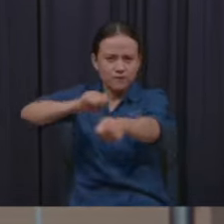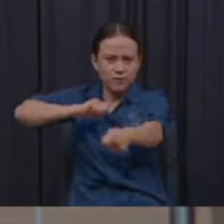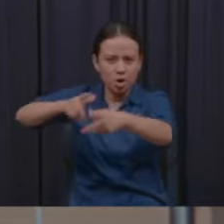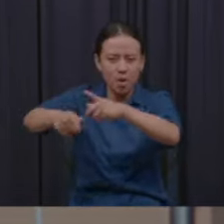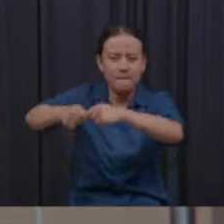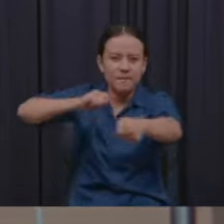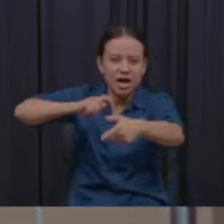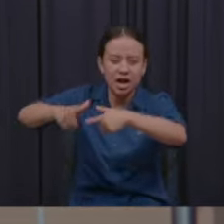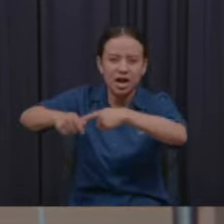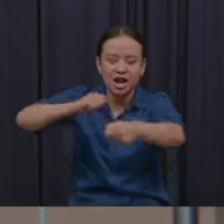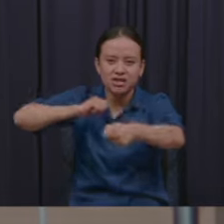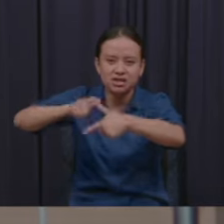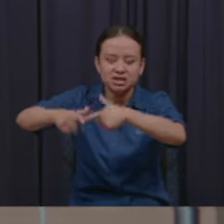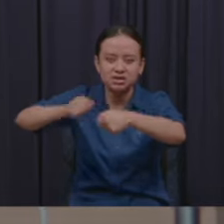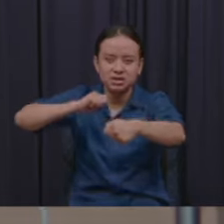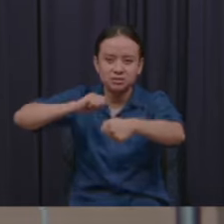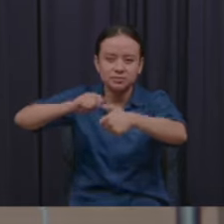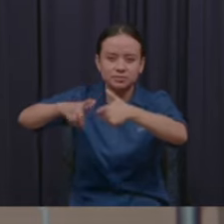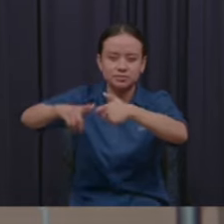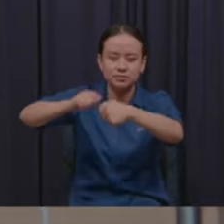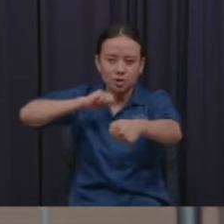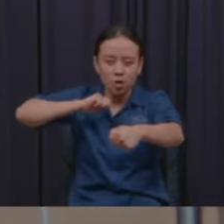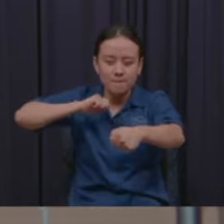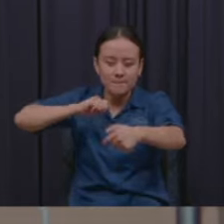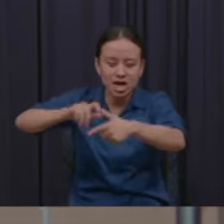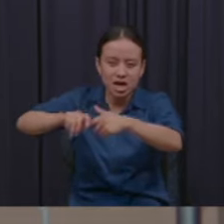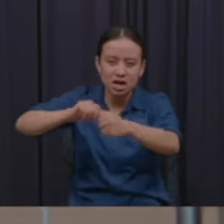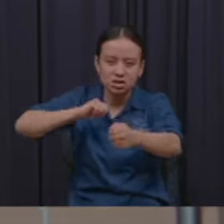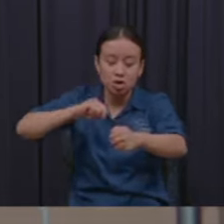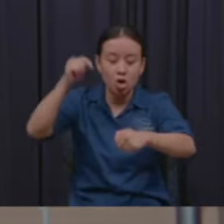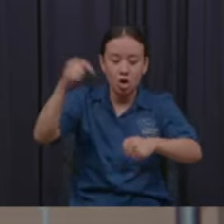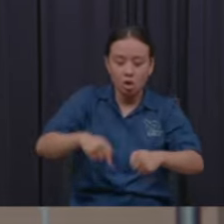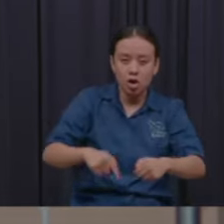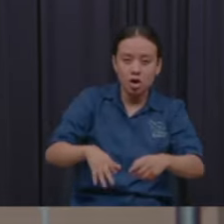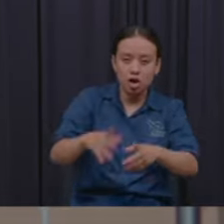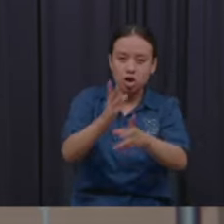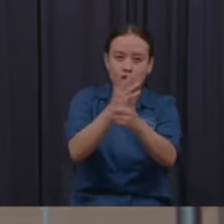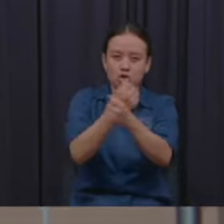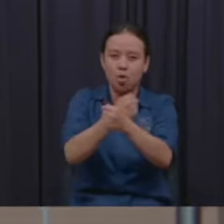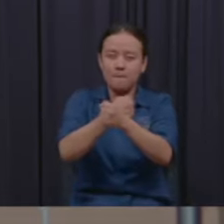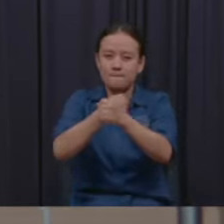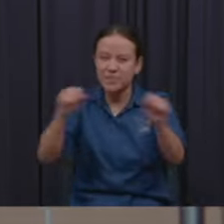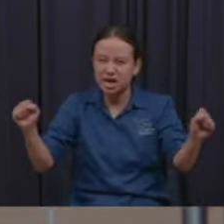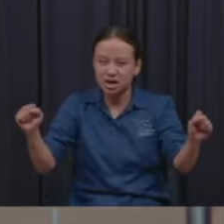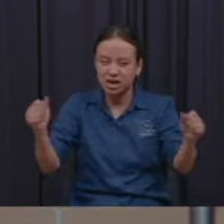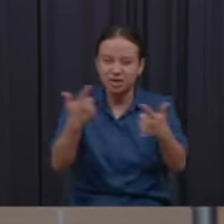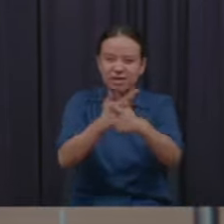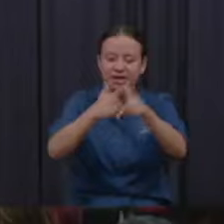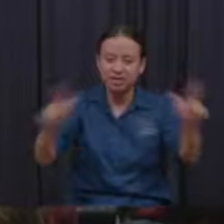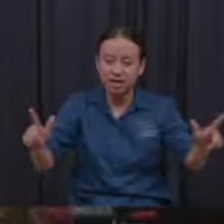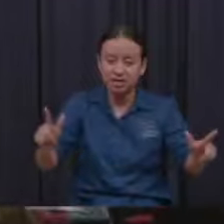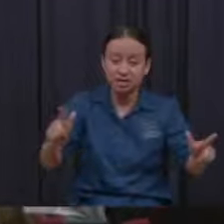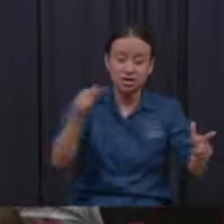rompiéndolas hoy, rompo esta atadura del alma, porque no te quiero atado.